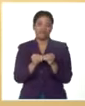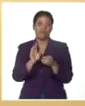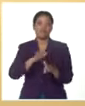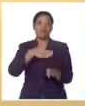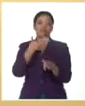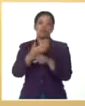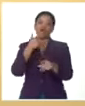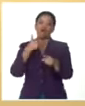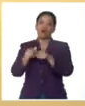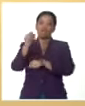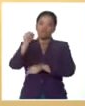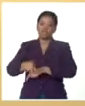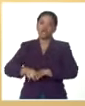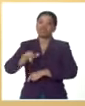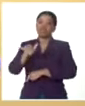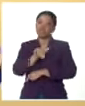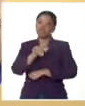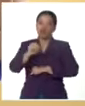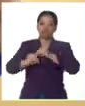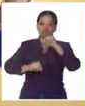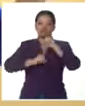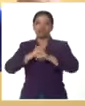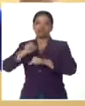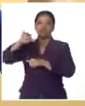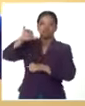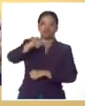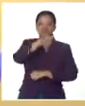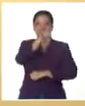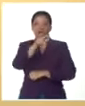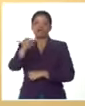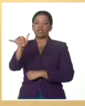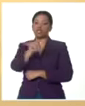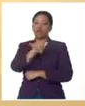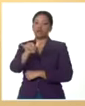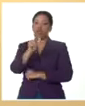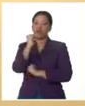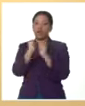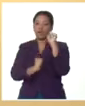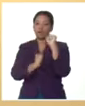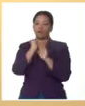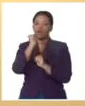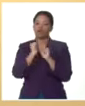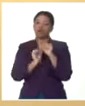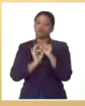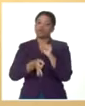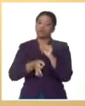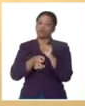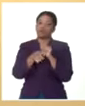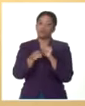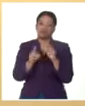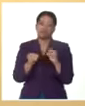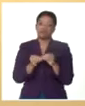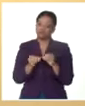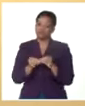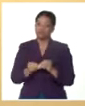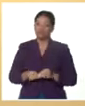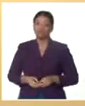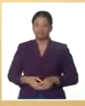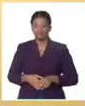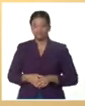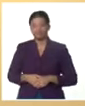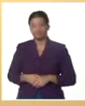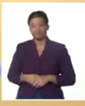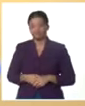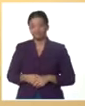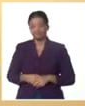el caso de la aeronave Ala Delta con motor, que pertenece al Club de Aviación de la República